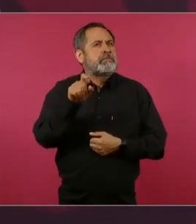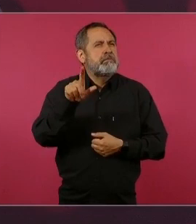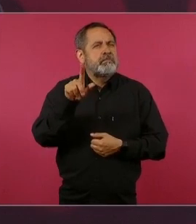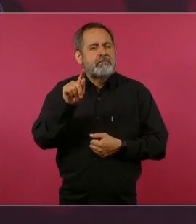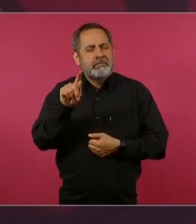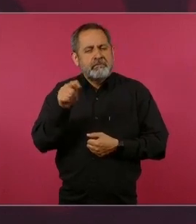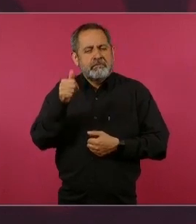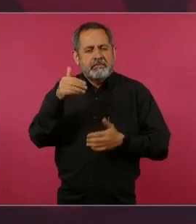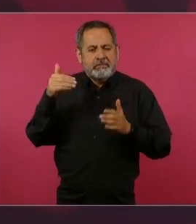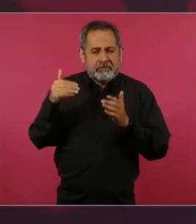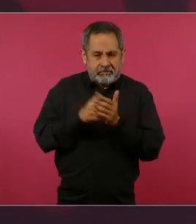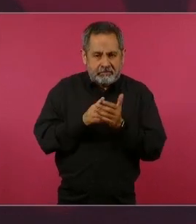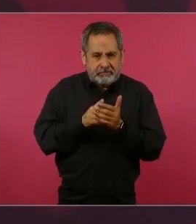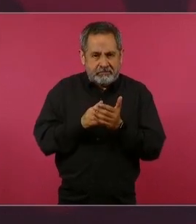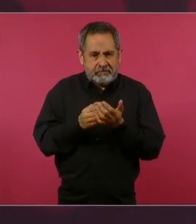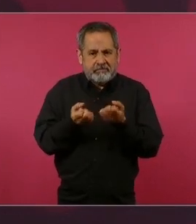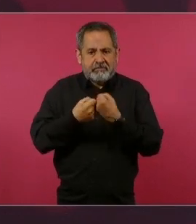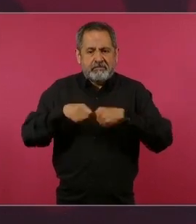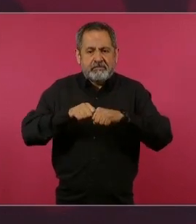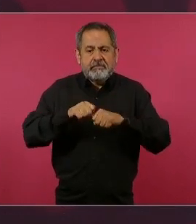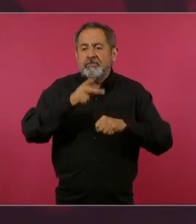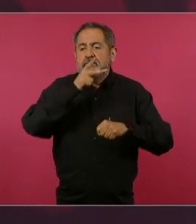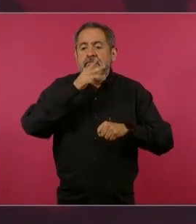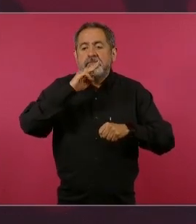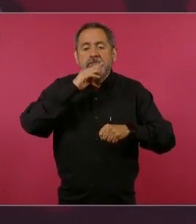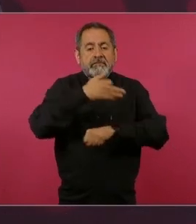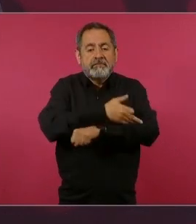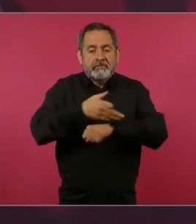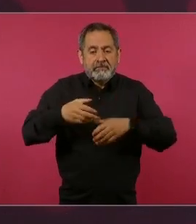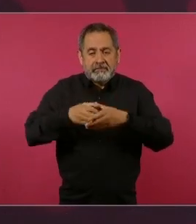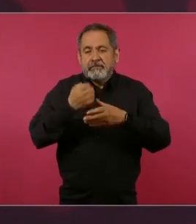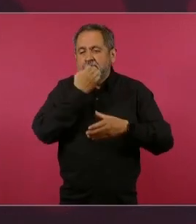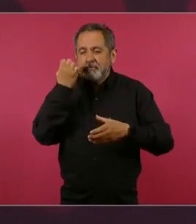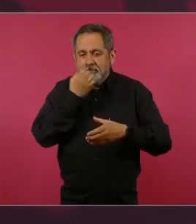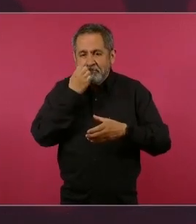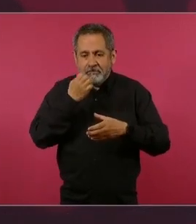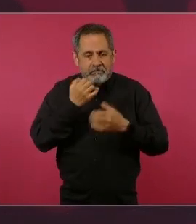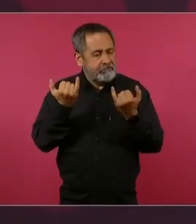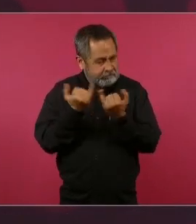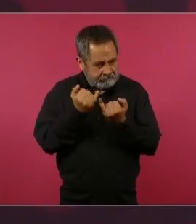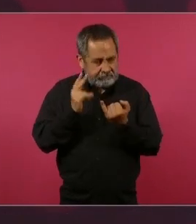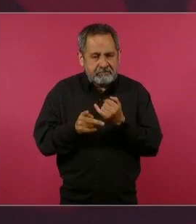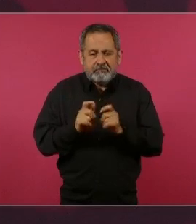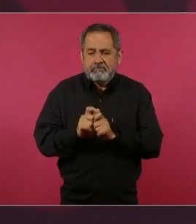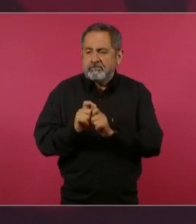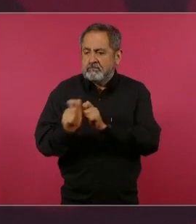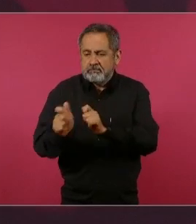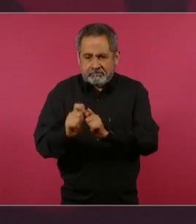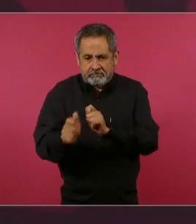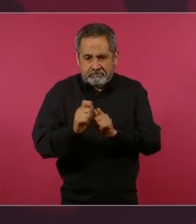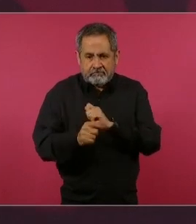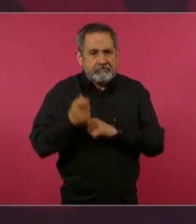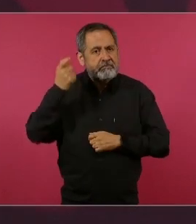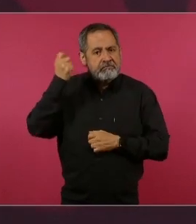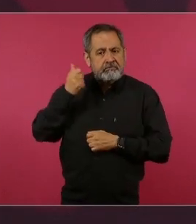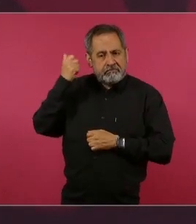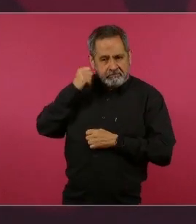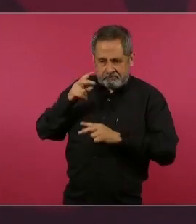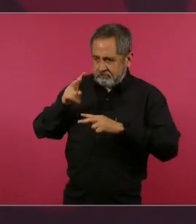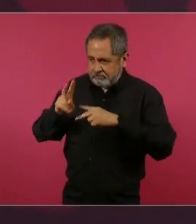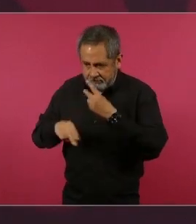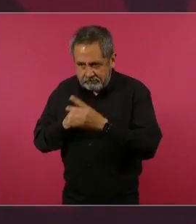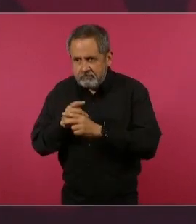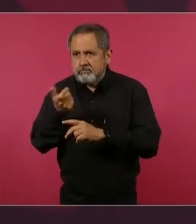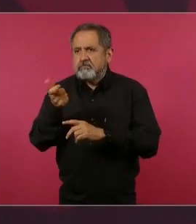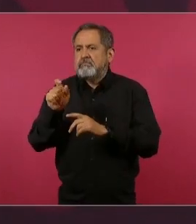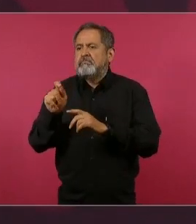176,000 sociedades de madres, de padres de familia que reciben sus apoyos para el mantenimiento de